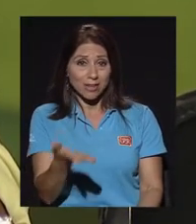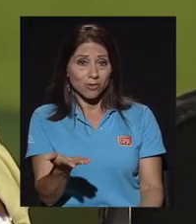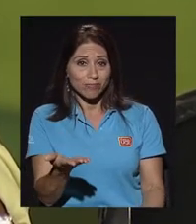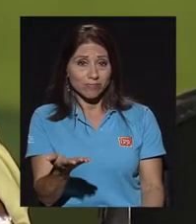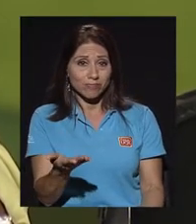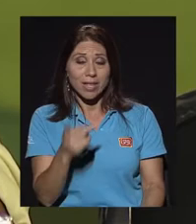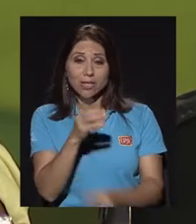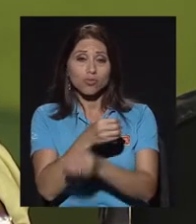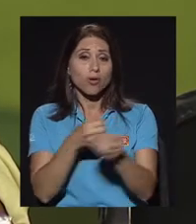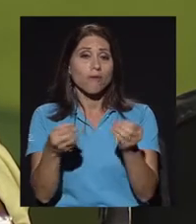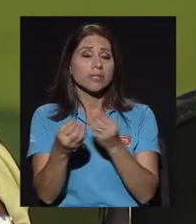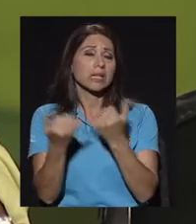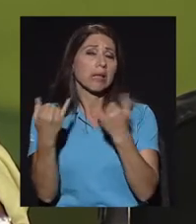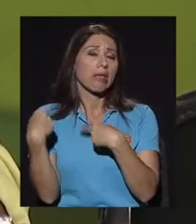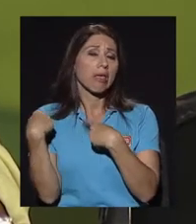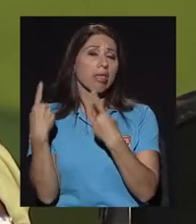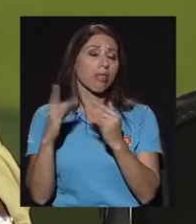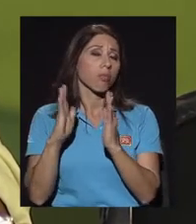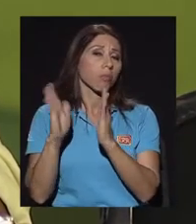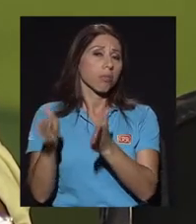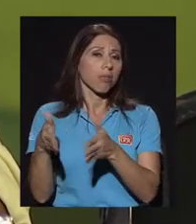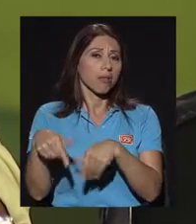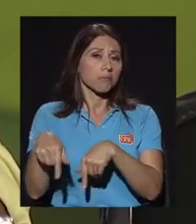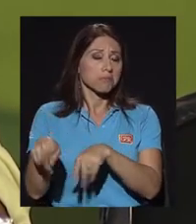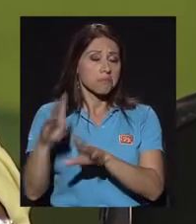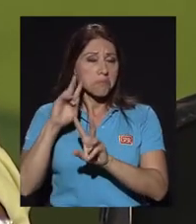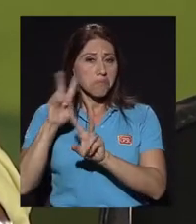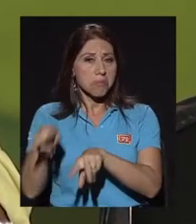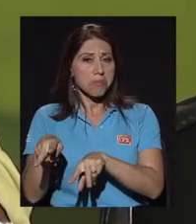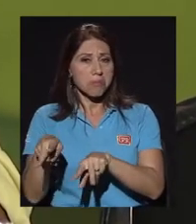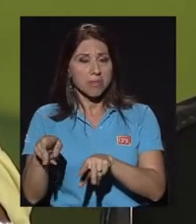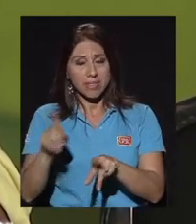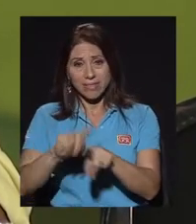una oficina desatendida por los gobiernos locales